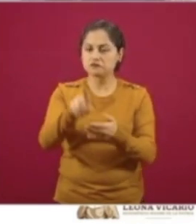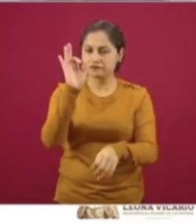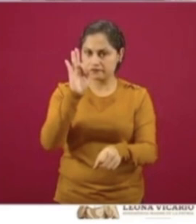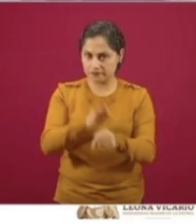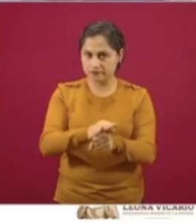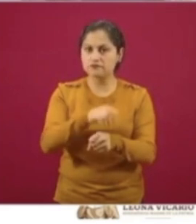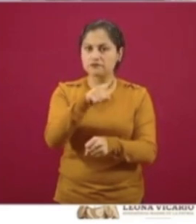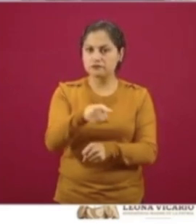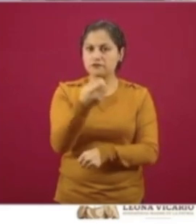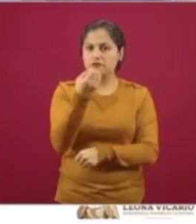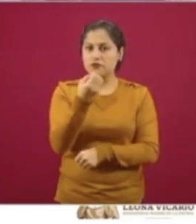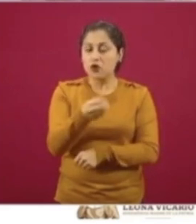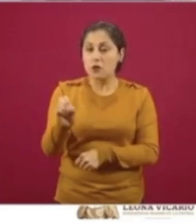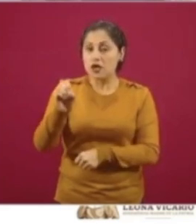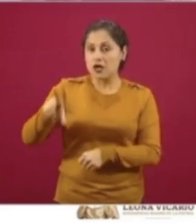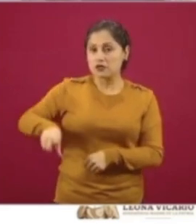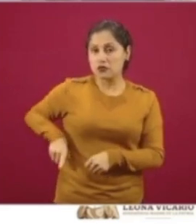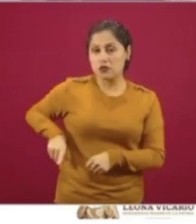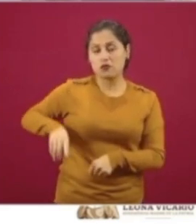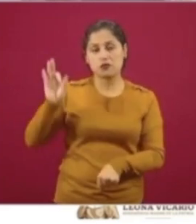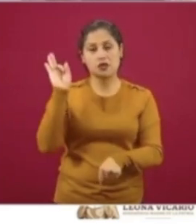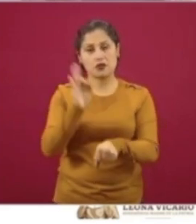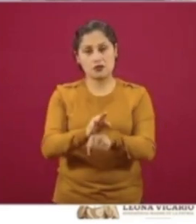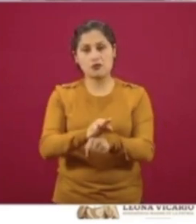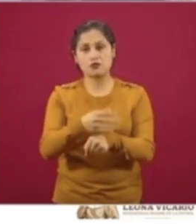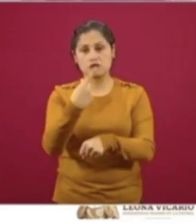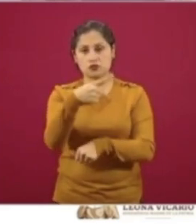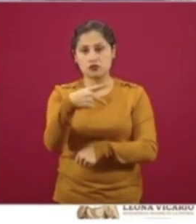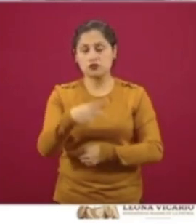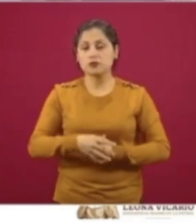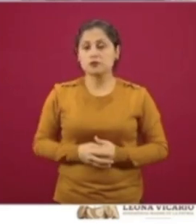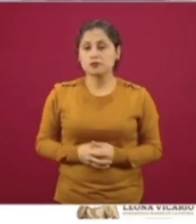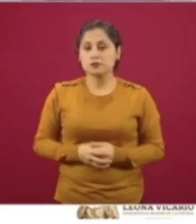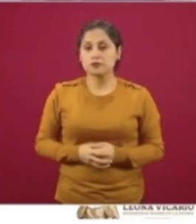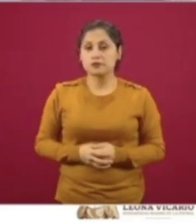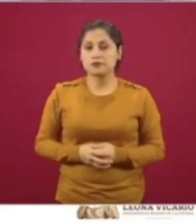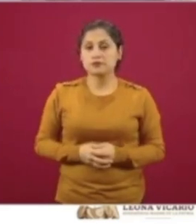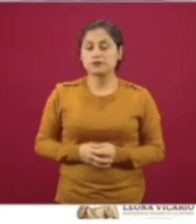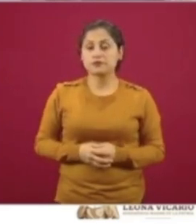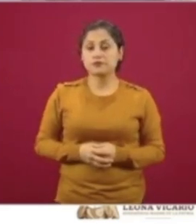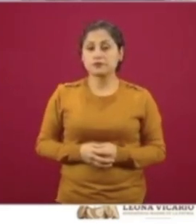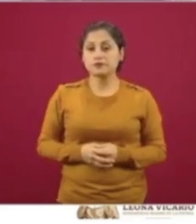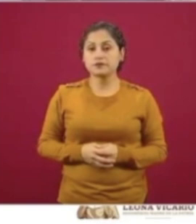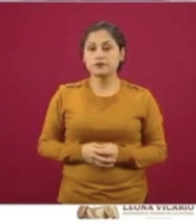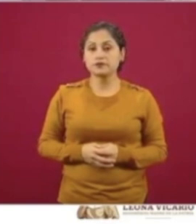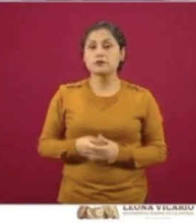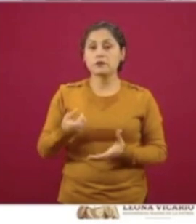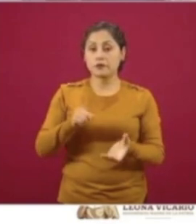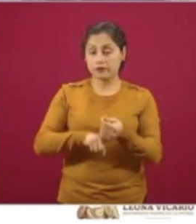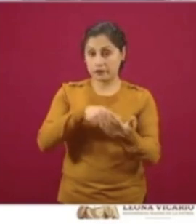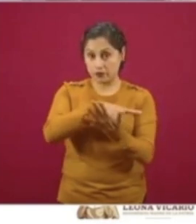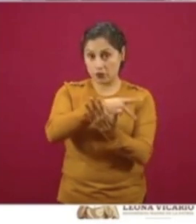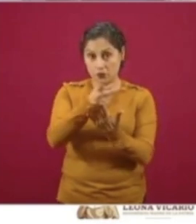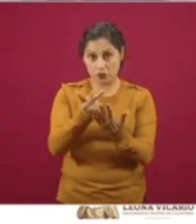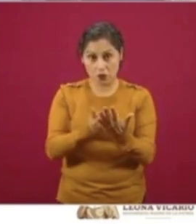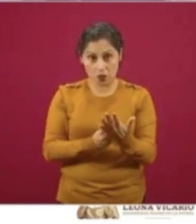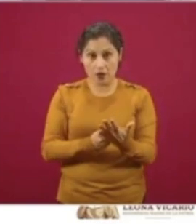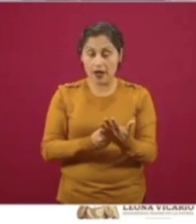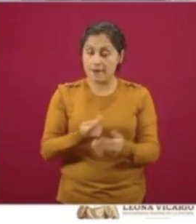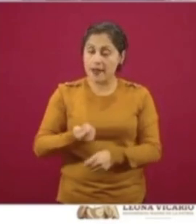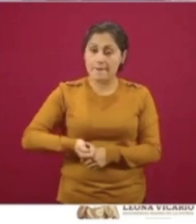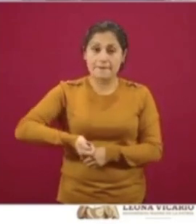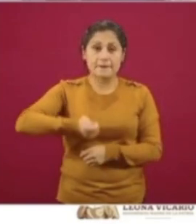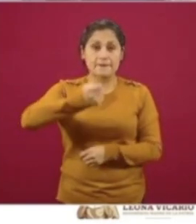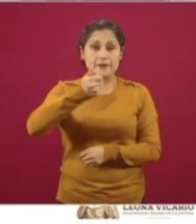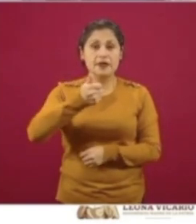obligación de reconocer y garantizar esos derechos en este programa por primera vez incorporamos